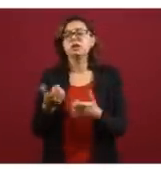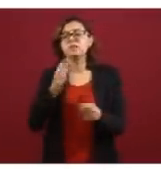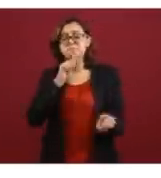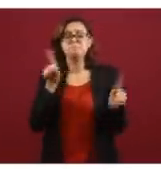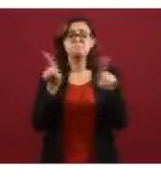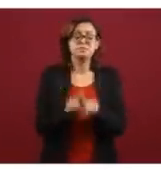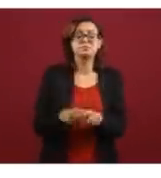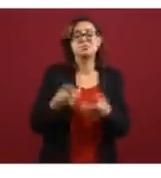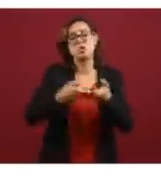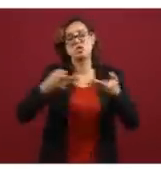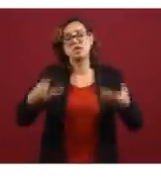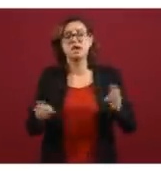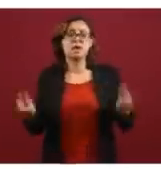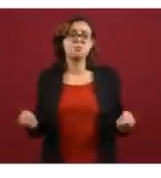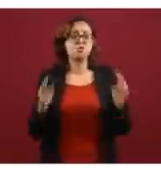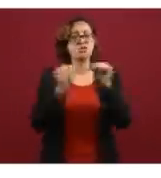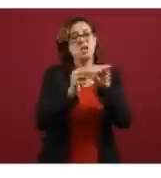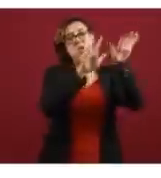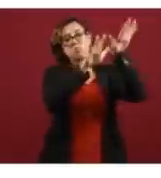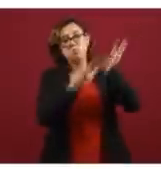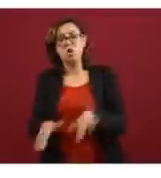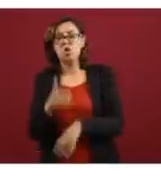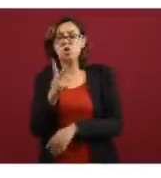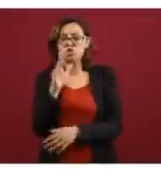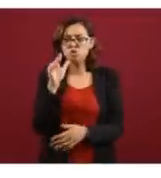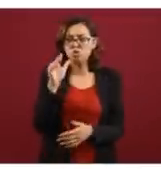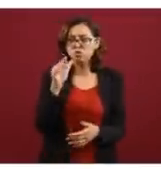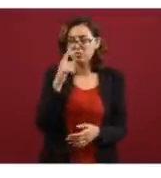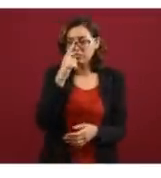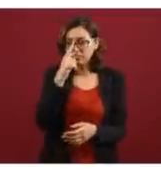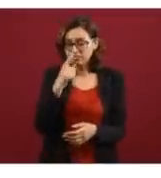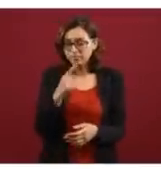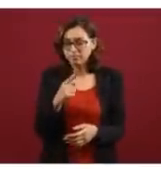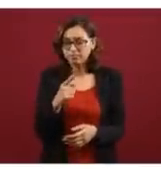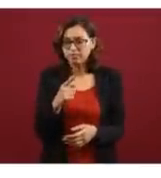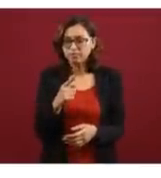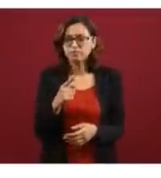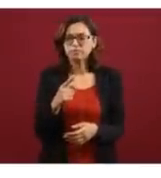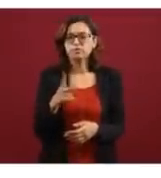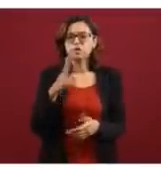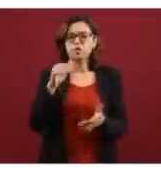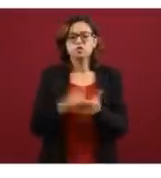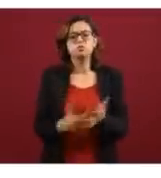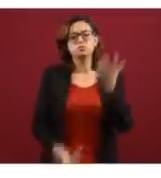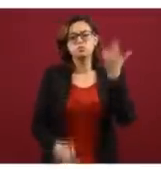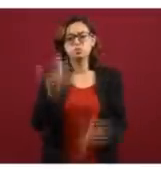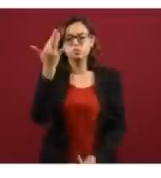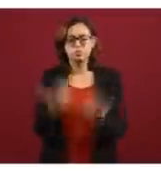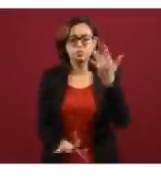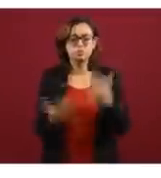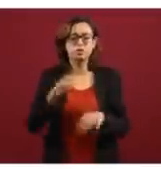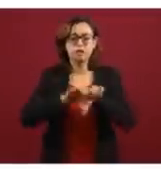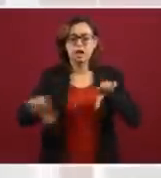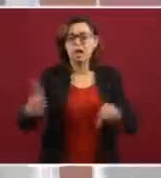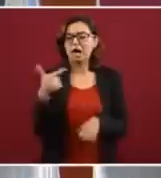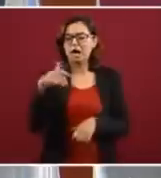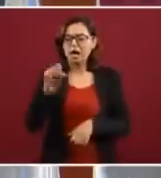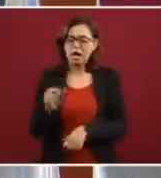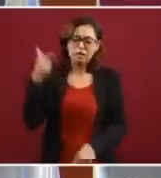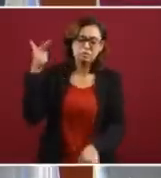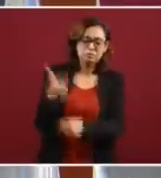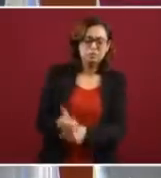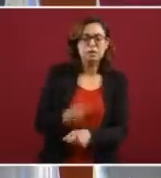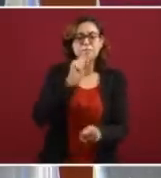de laderas, los más de 7,200 incendios forestales que hemos tenido, las tomas clandestinas, las acciones en torno